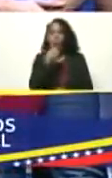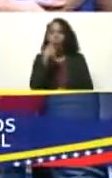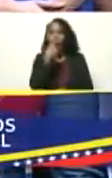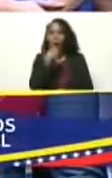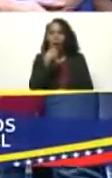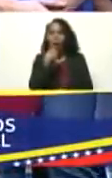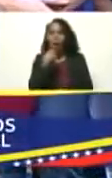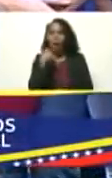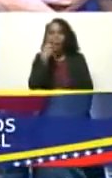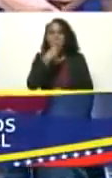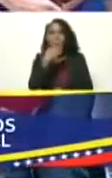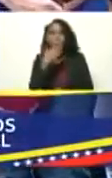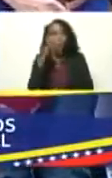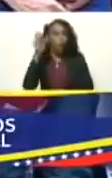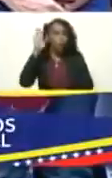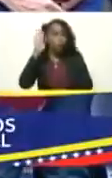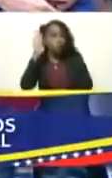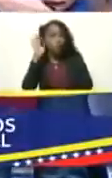boca oído